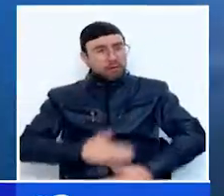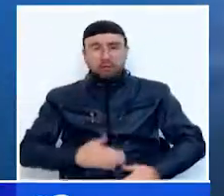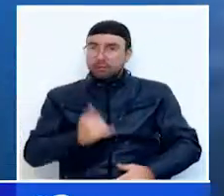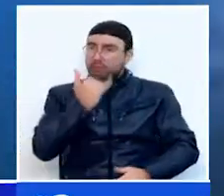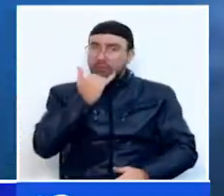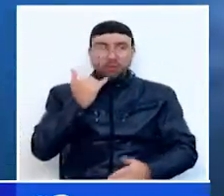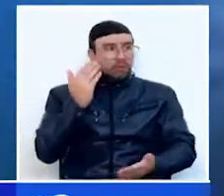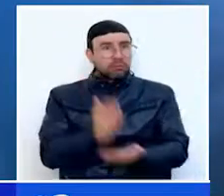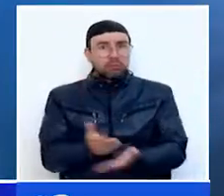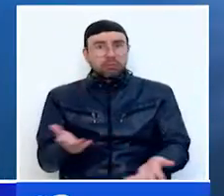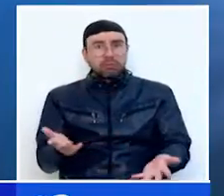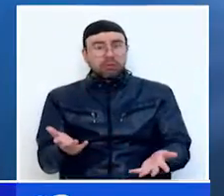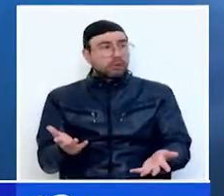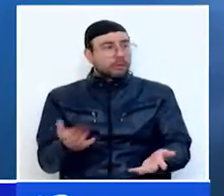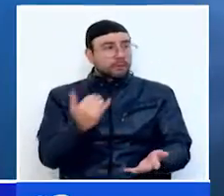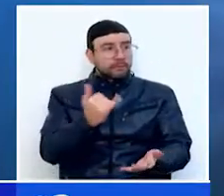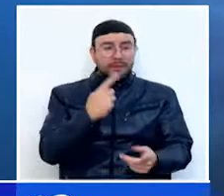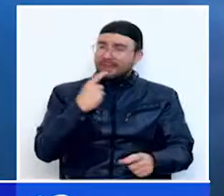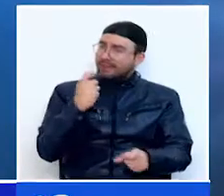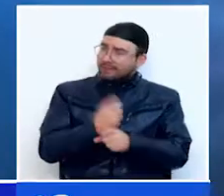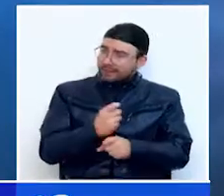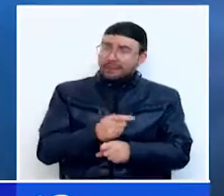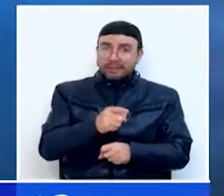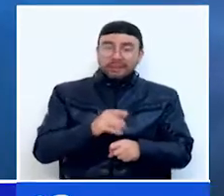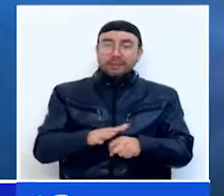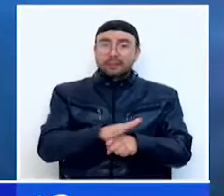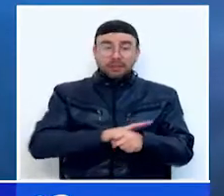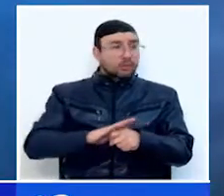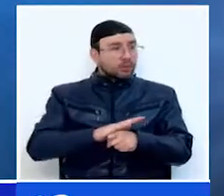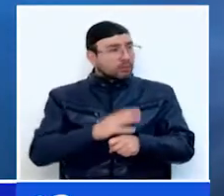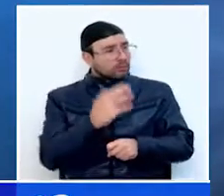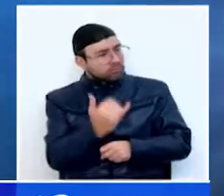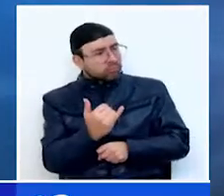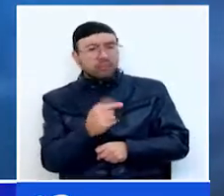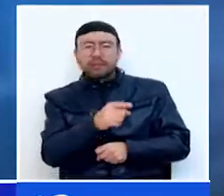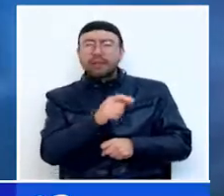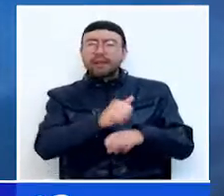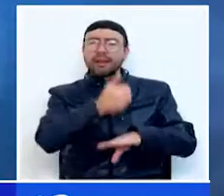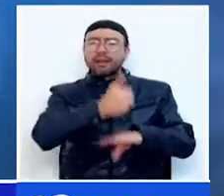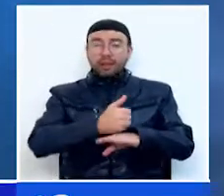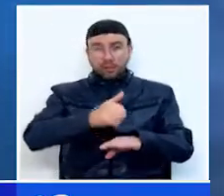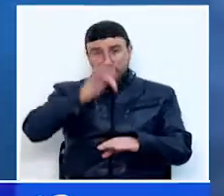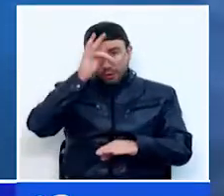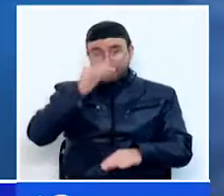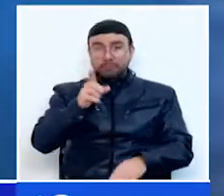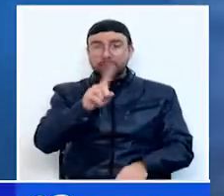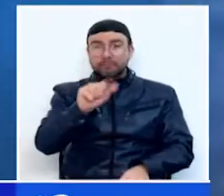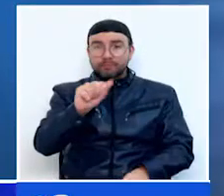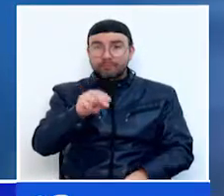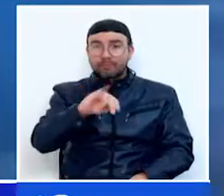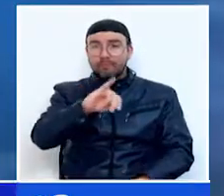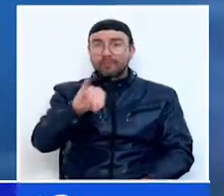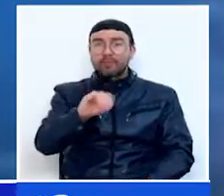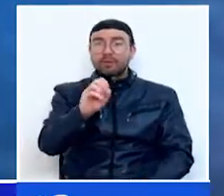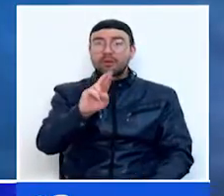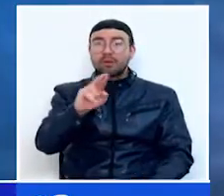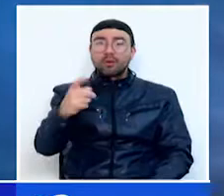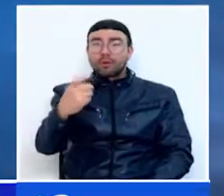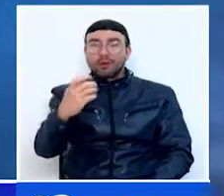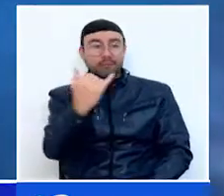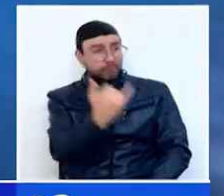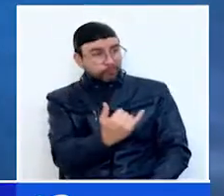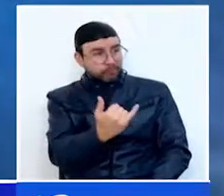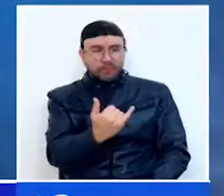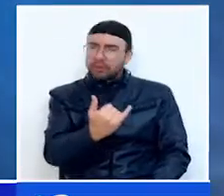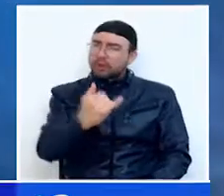En medio de esta difícil situación, acabo de hablar con el gerente del Hospital San Jorge, quien nos da una luz